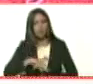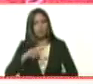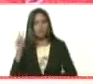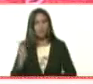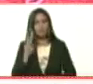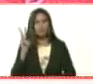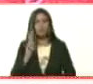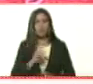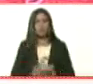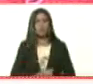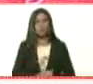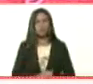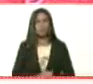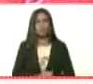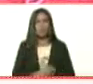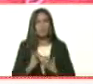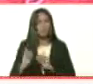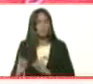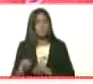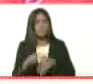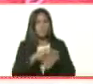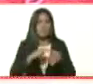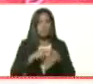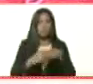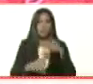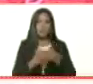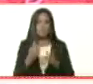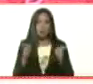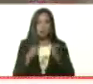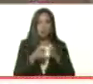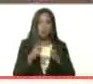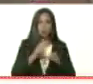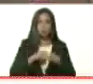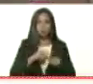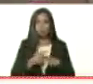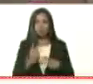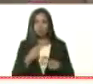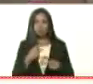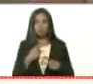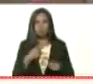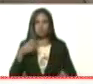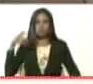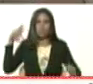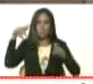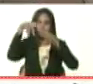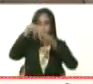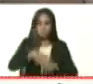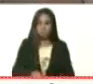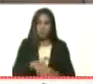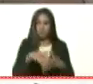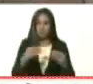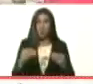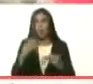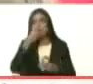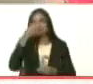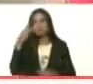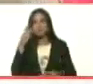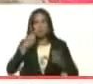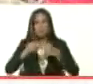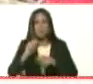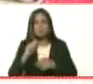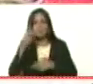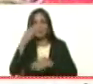Venezuela es el ministro que más golpes en la historia le dio al narcotráfico internacional. Y el